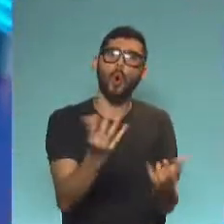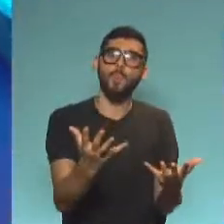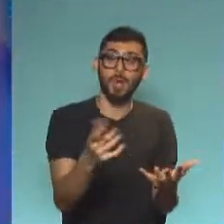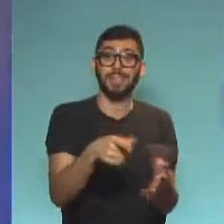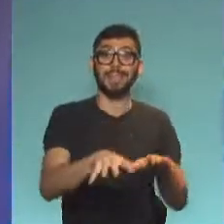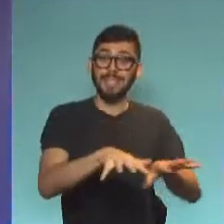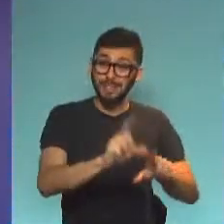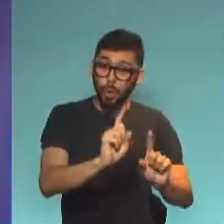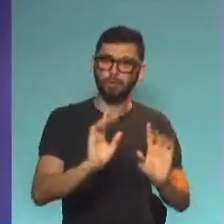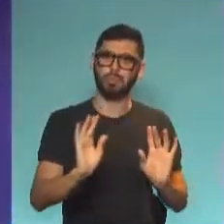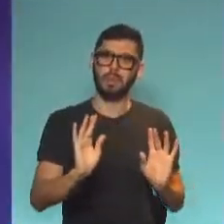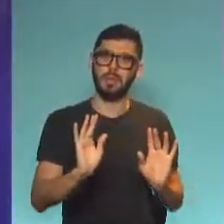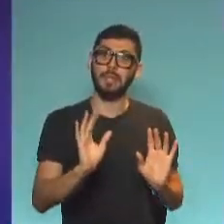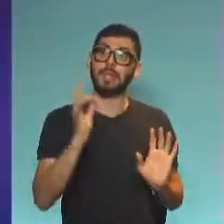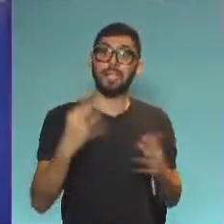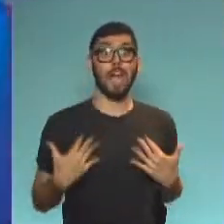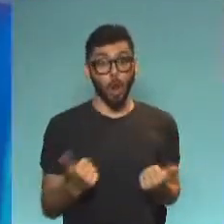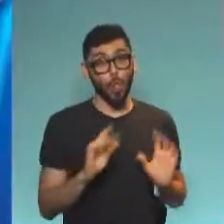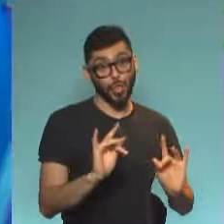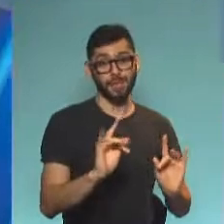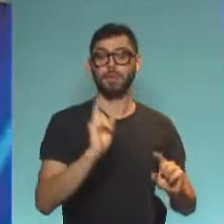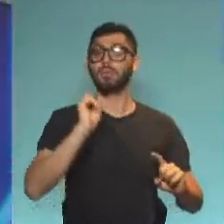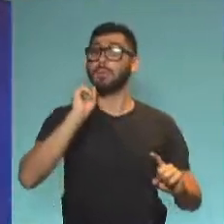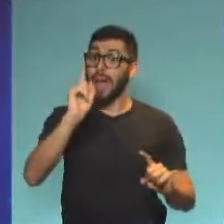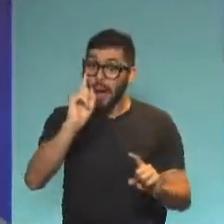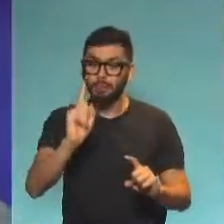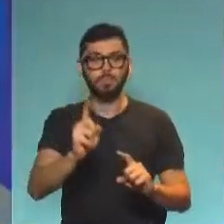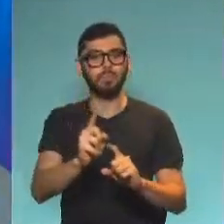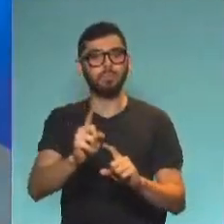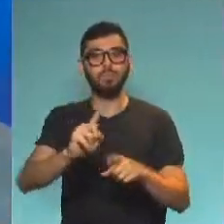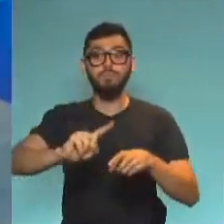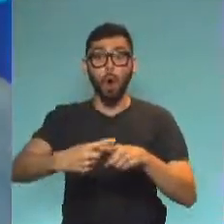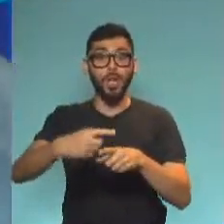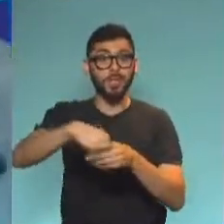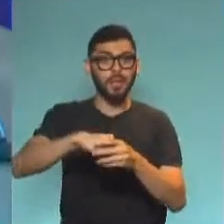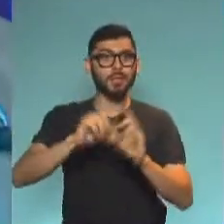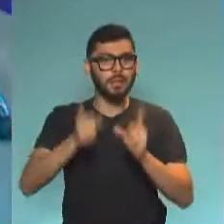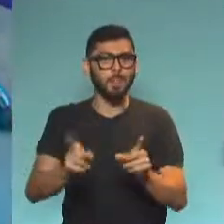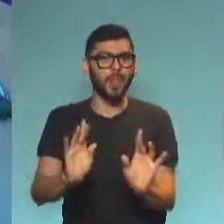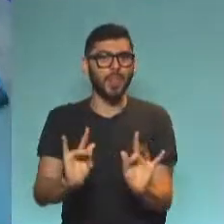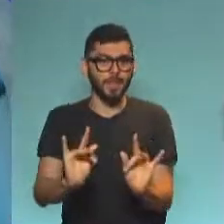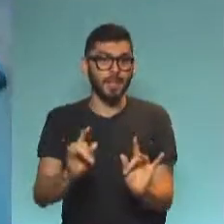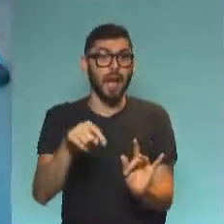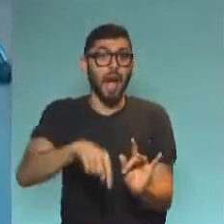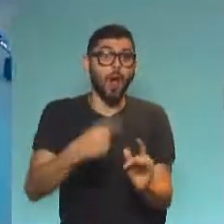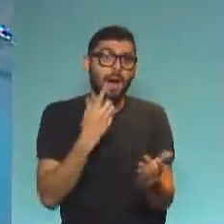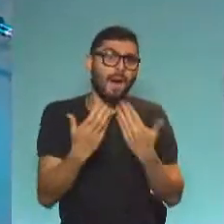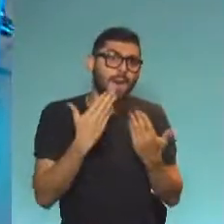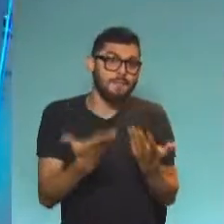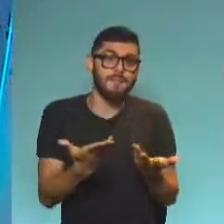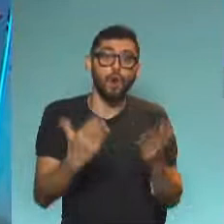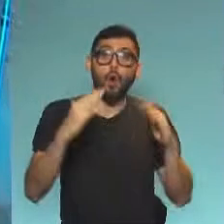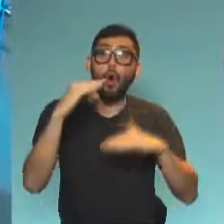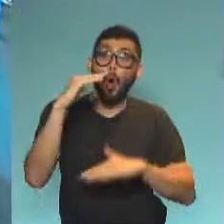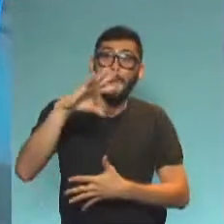una situación compleja desde lo sanitario, también es una situación compleja desde lo político, y quizás sea esa una de las claves para entender por qué la Copa